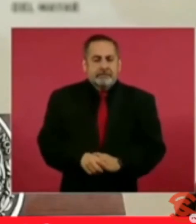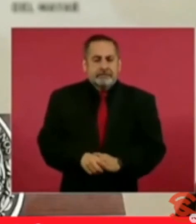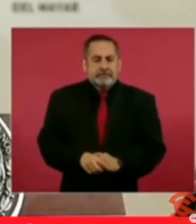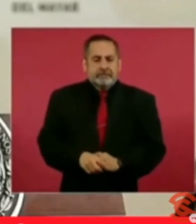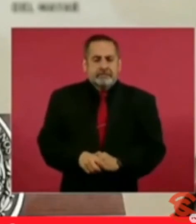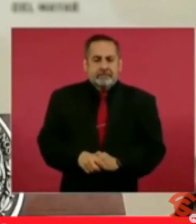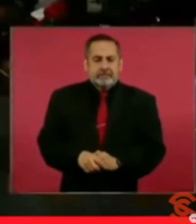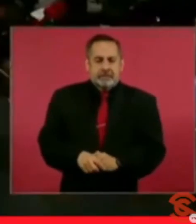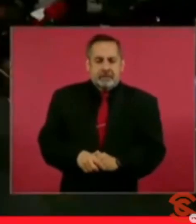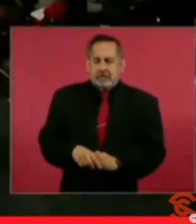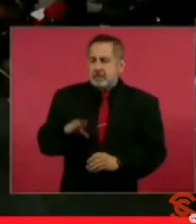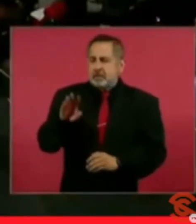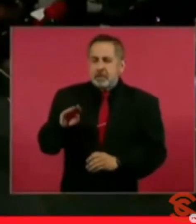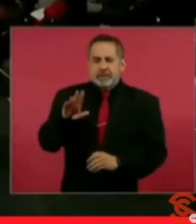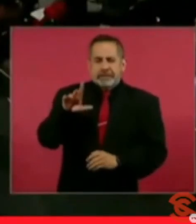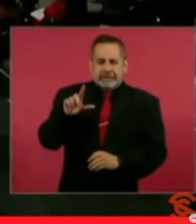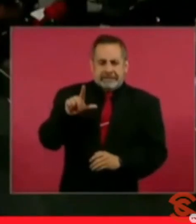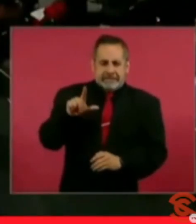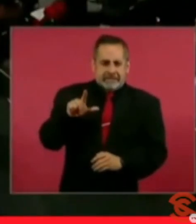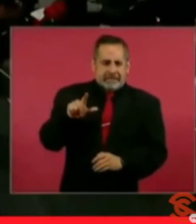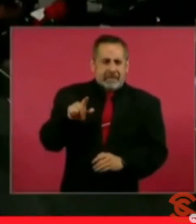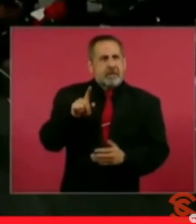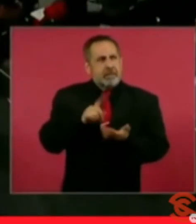Del 97,